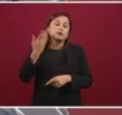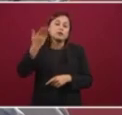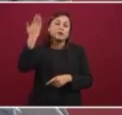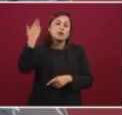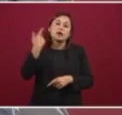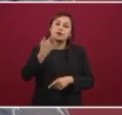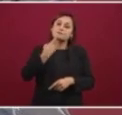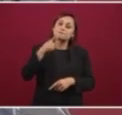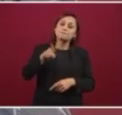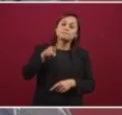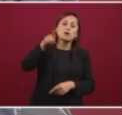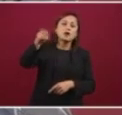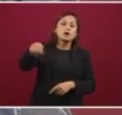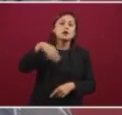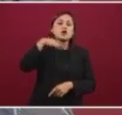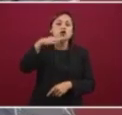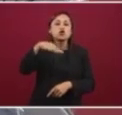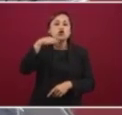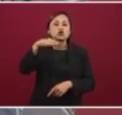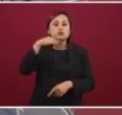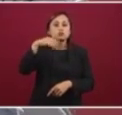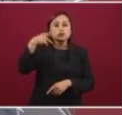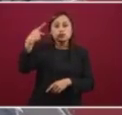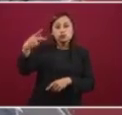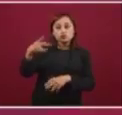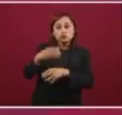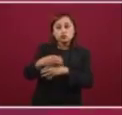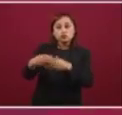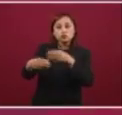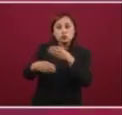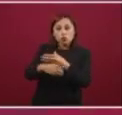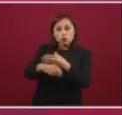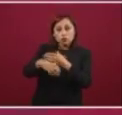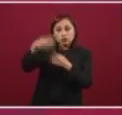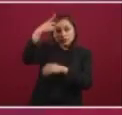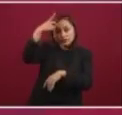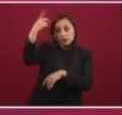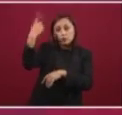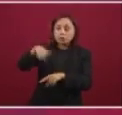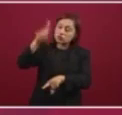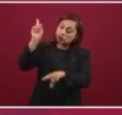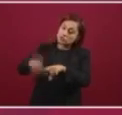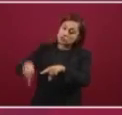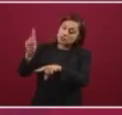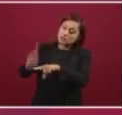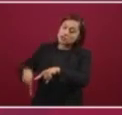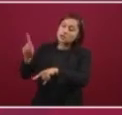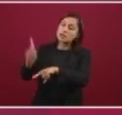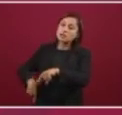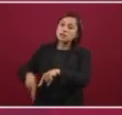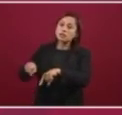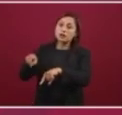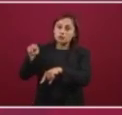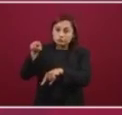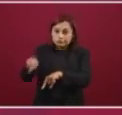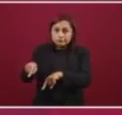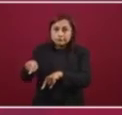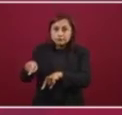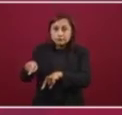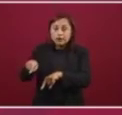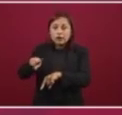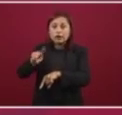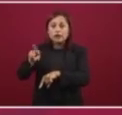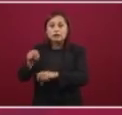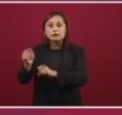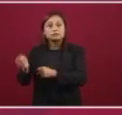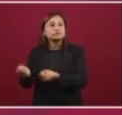bienes que eran de México y el gobierno mexicano no los